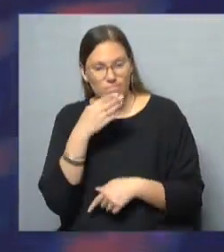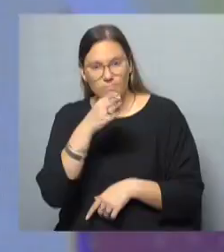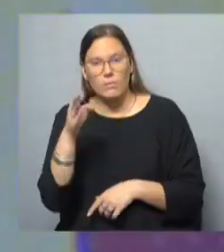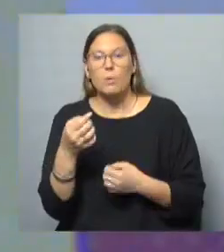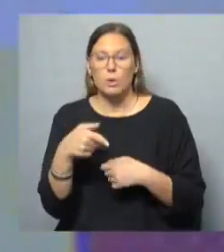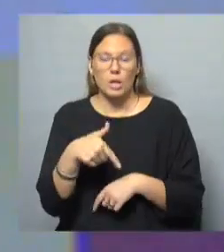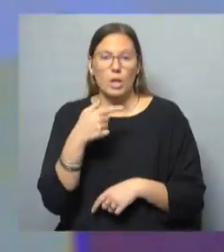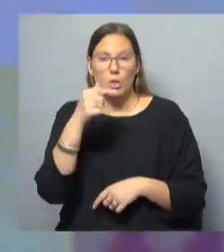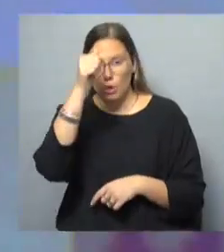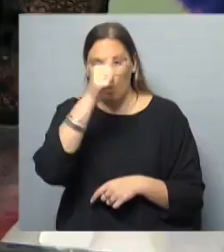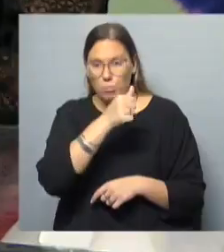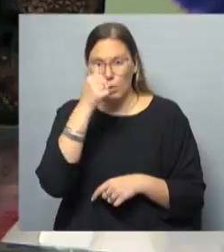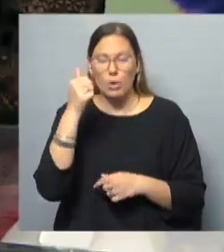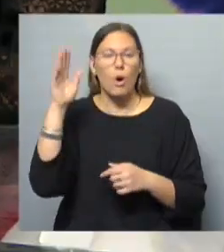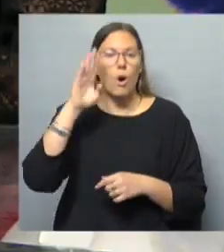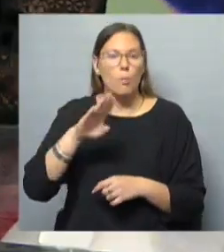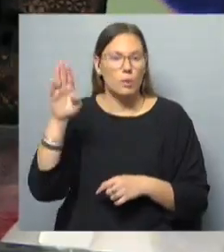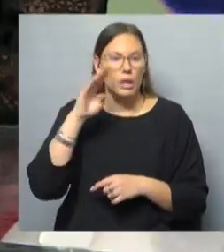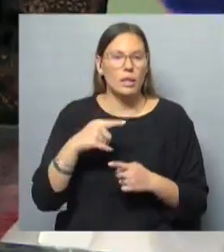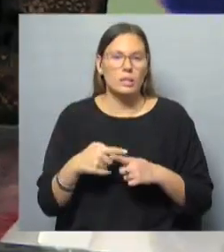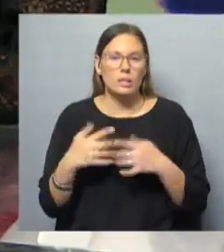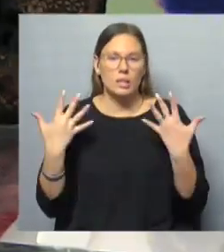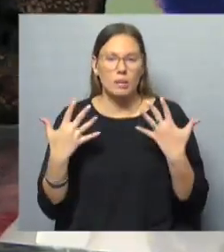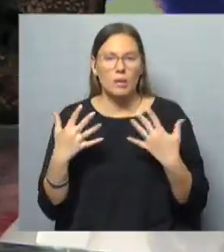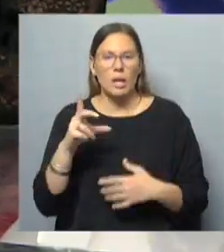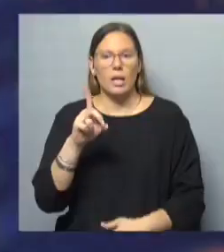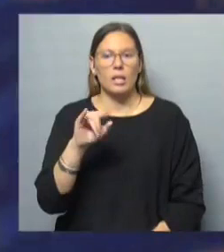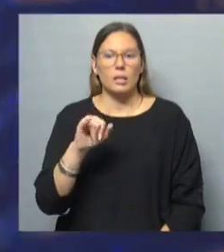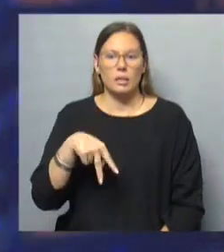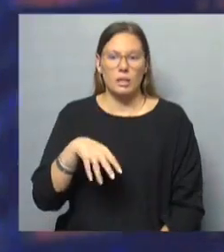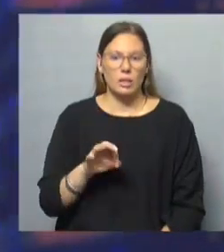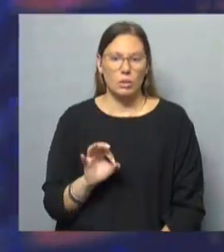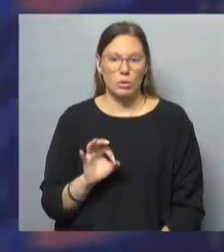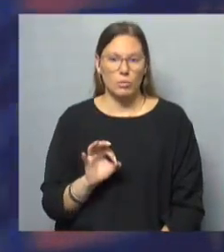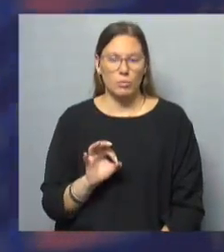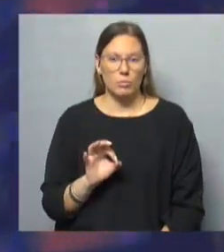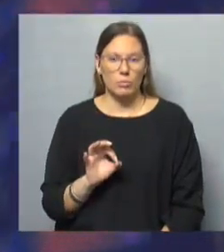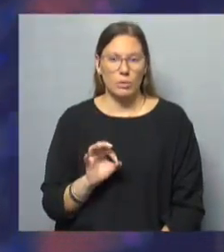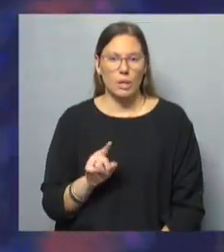este domingo sí, se hace el homenaje celebrando a Dino, porque bueno,